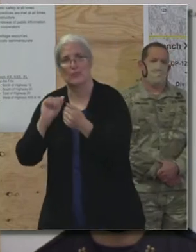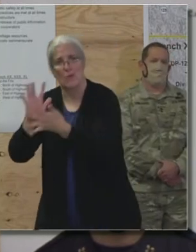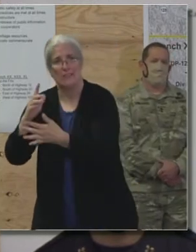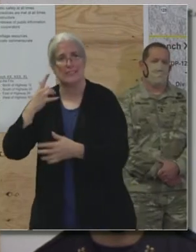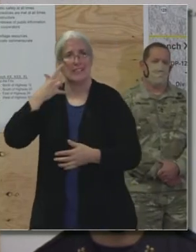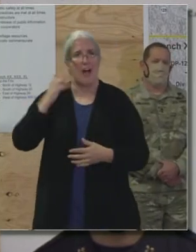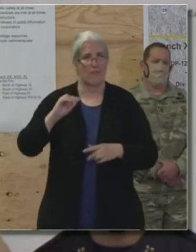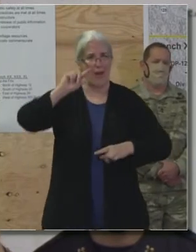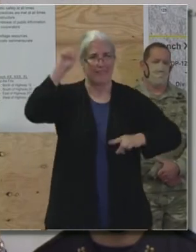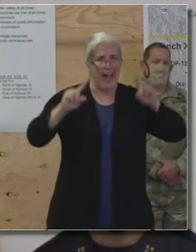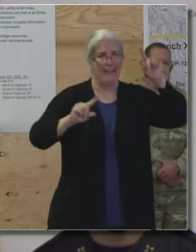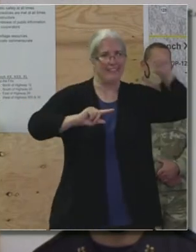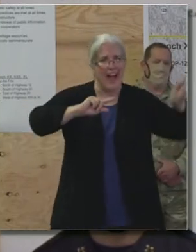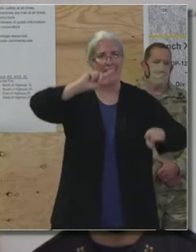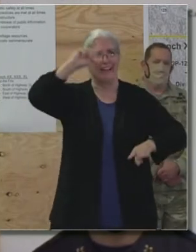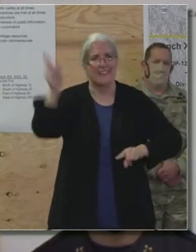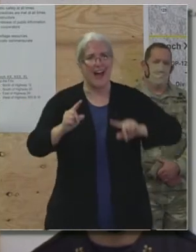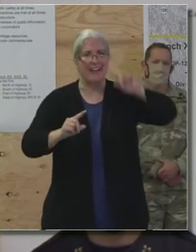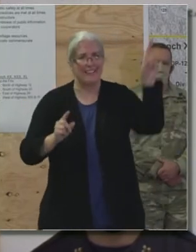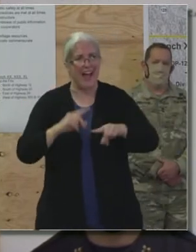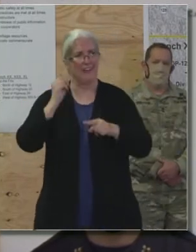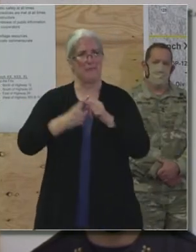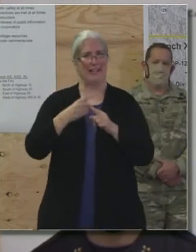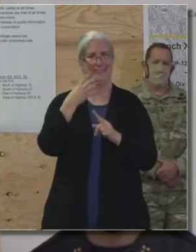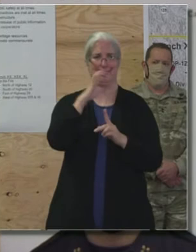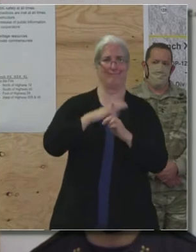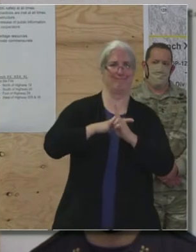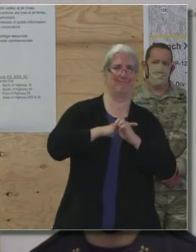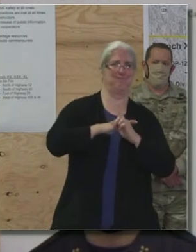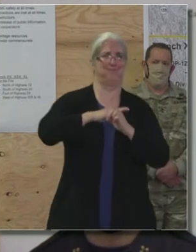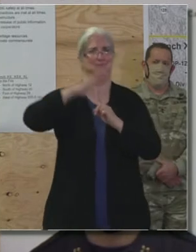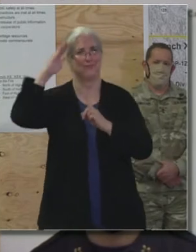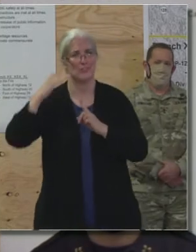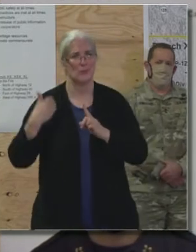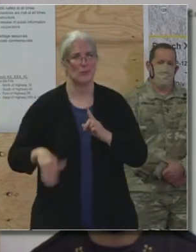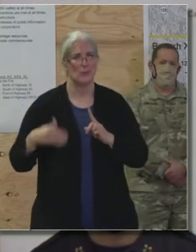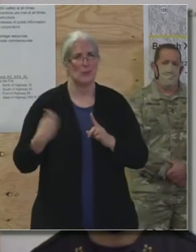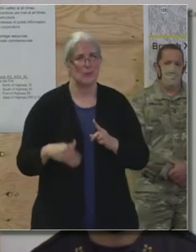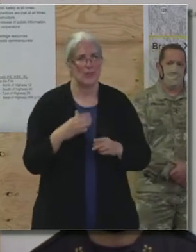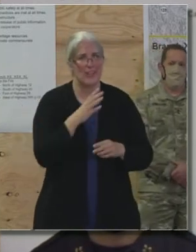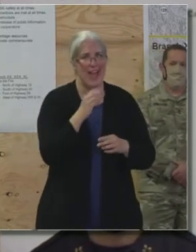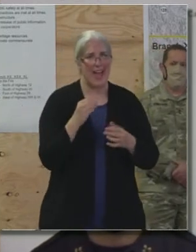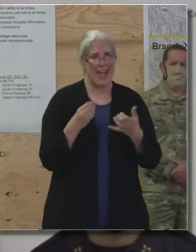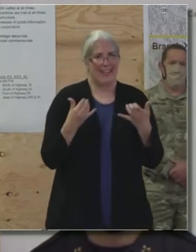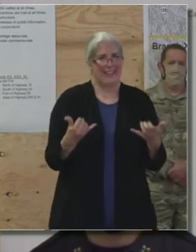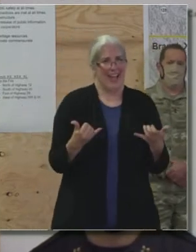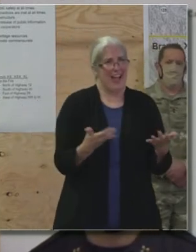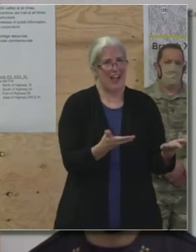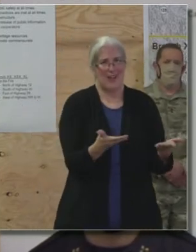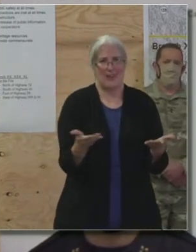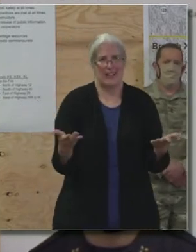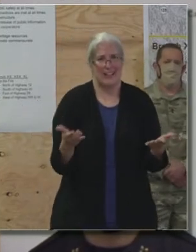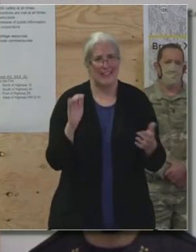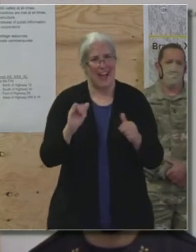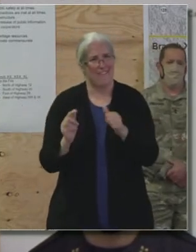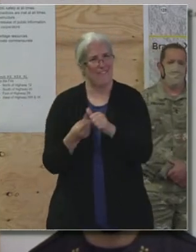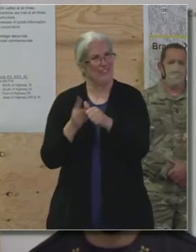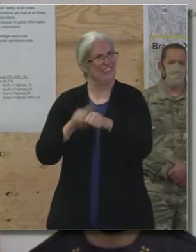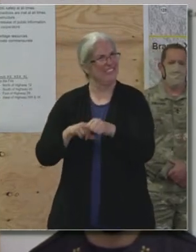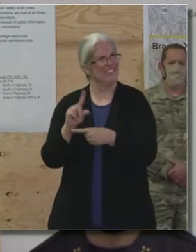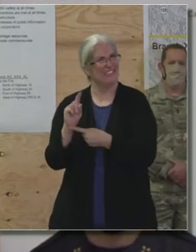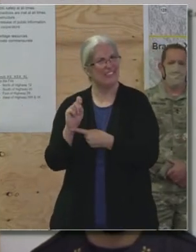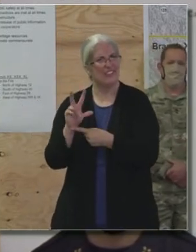está el domo de calor sin precedentes estas temperaturas plusmarca mundial sin precedente en la historia estamos